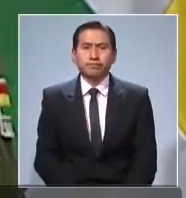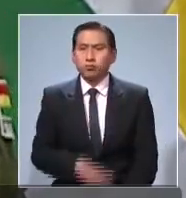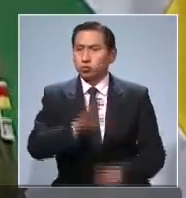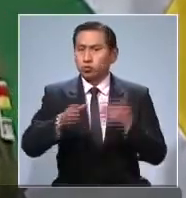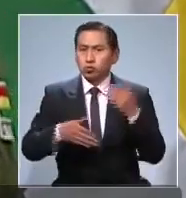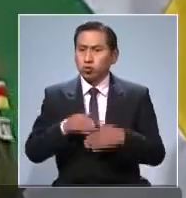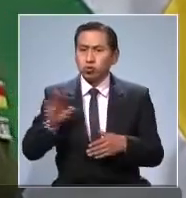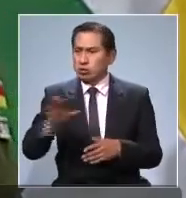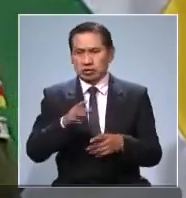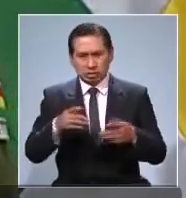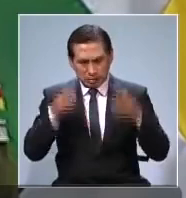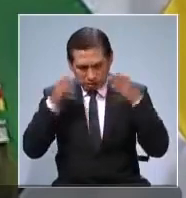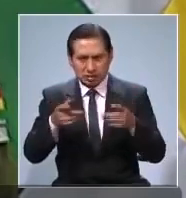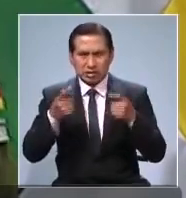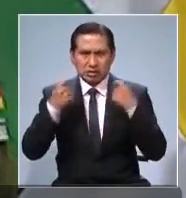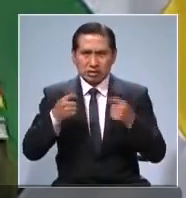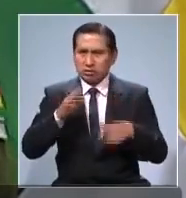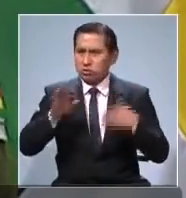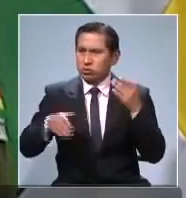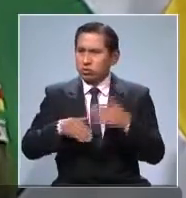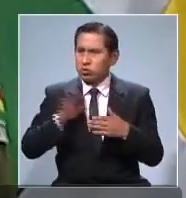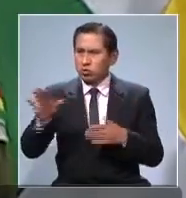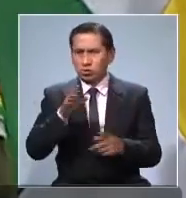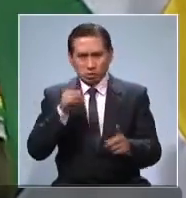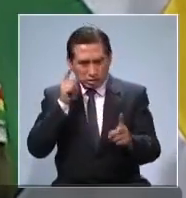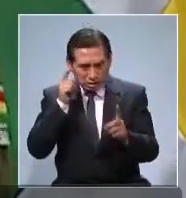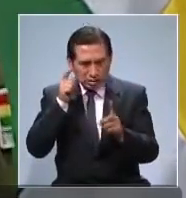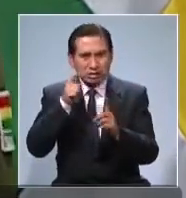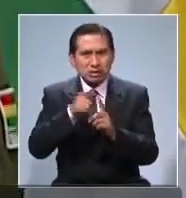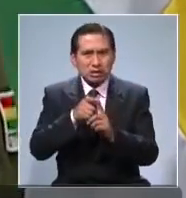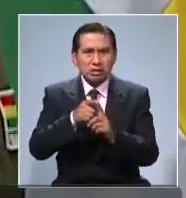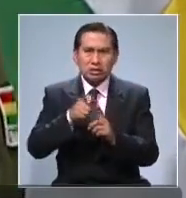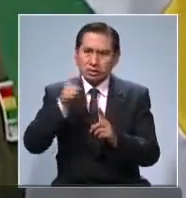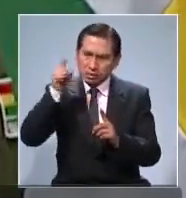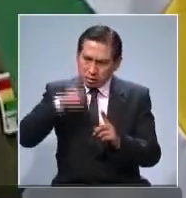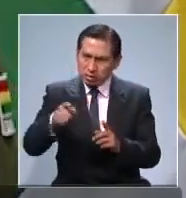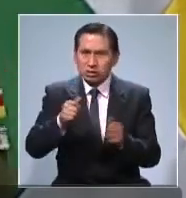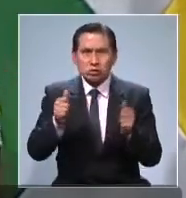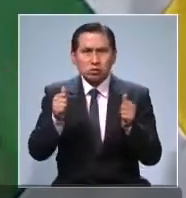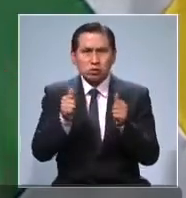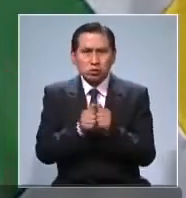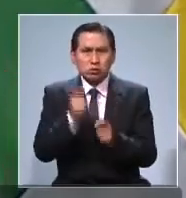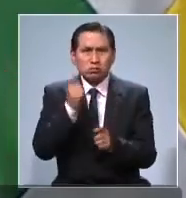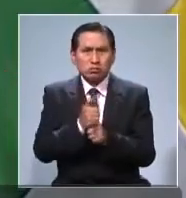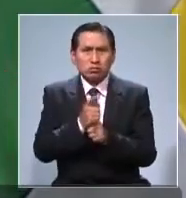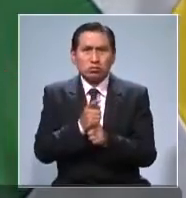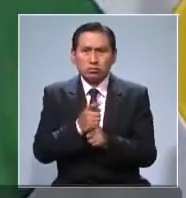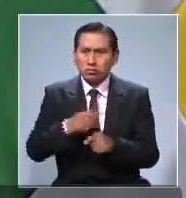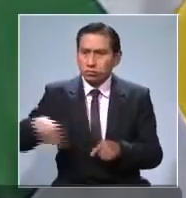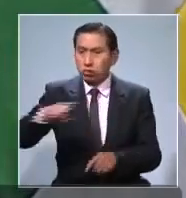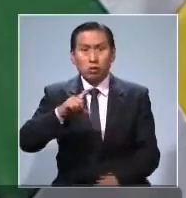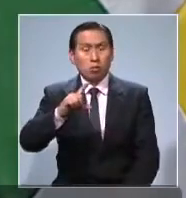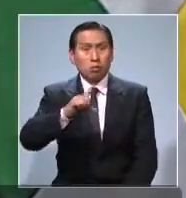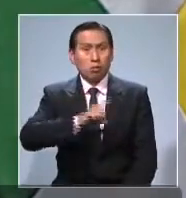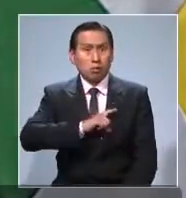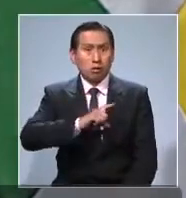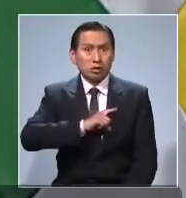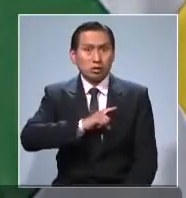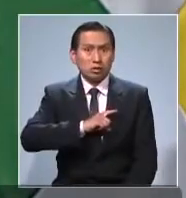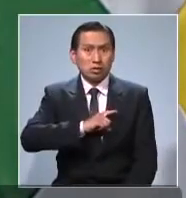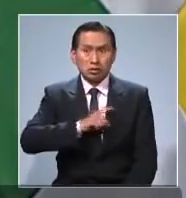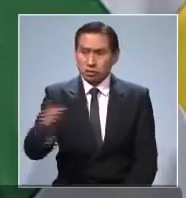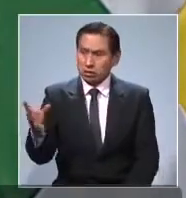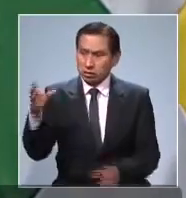Todos nuestros esfuerzos, todos nuestros objetivos tienen que estar sustentados para que la policía